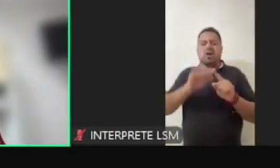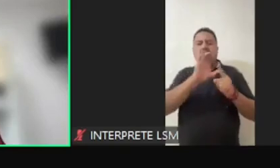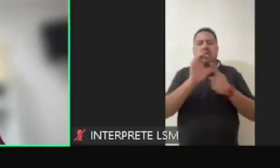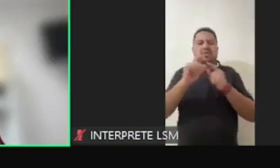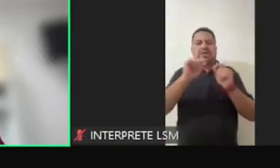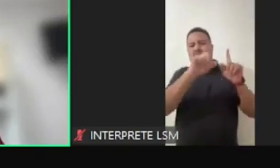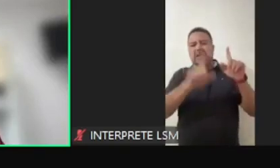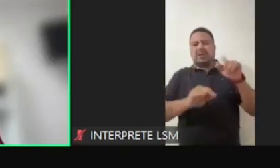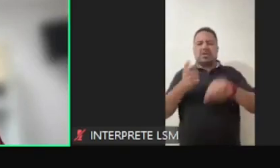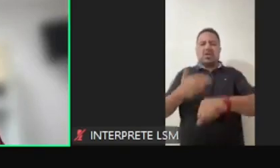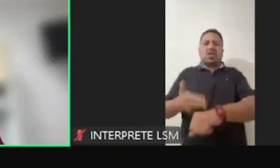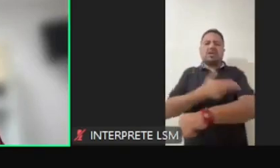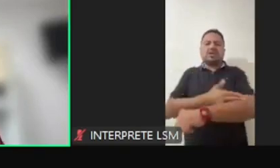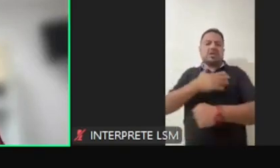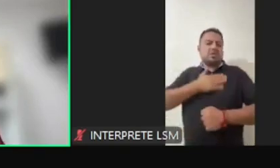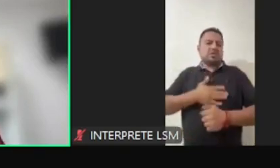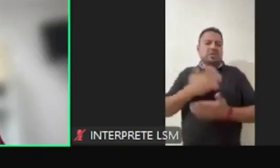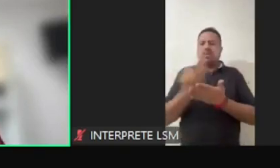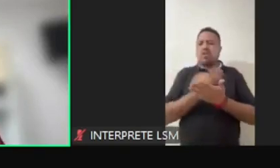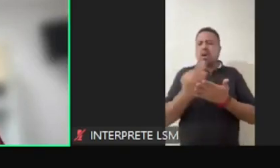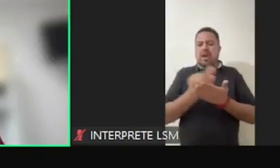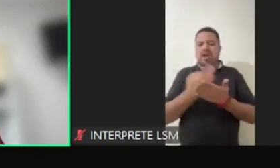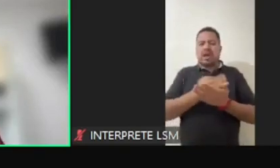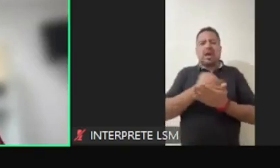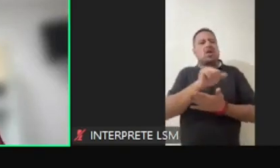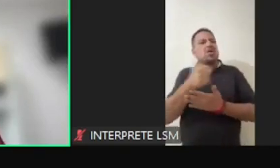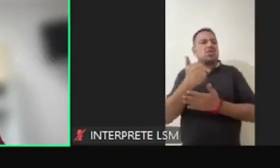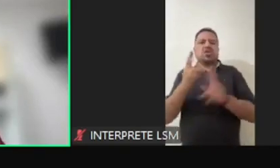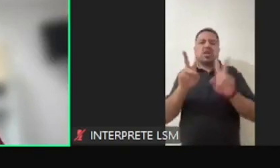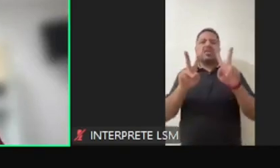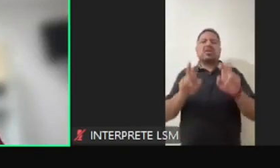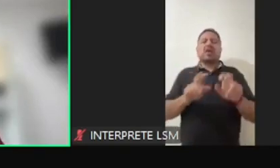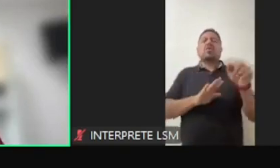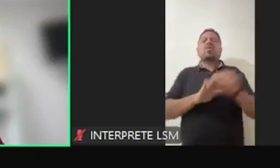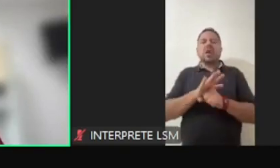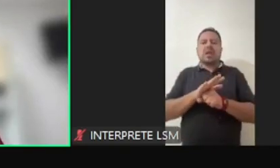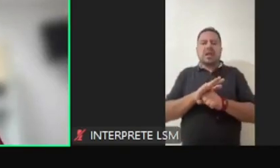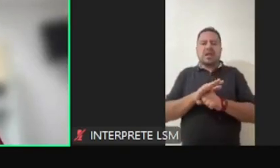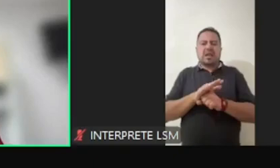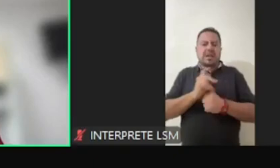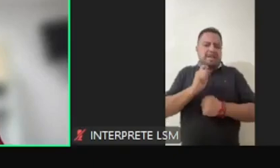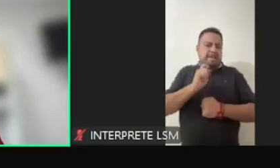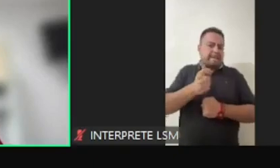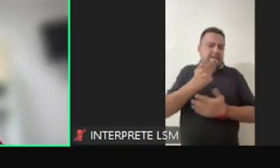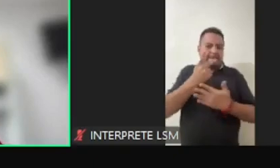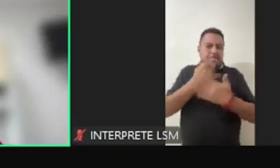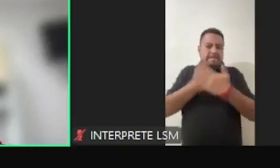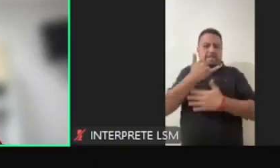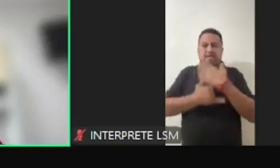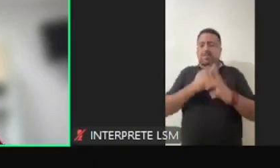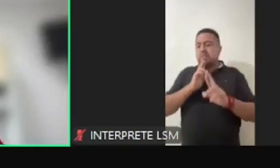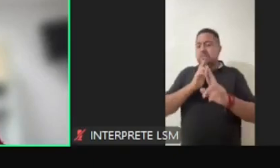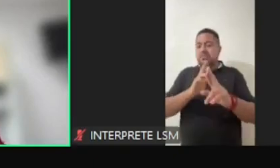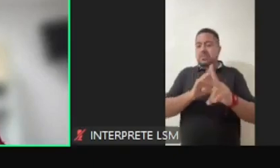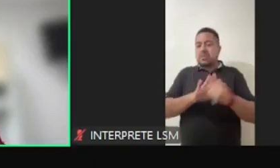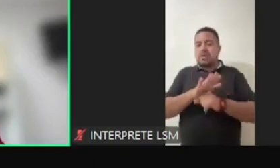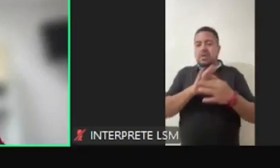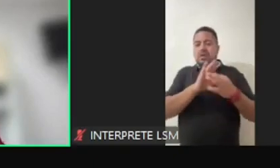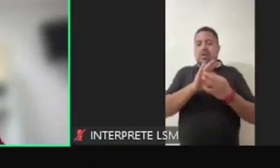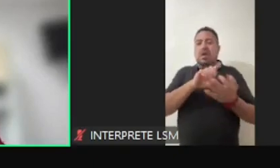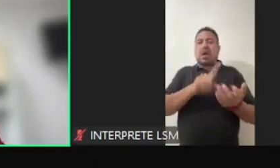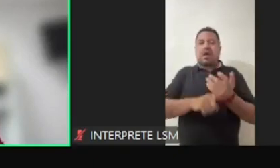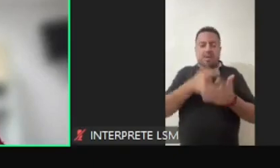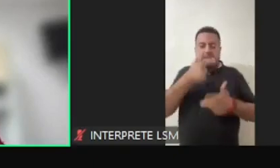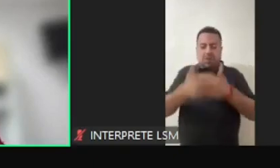Nacional de honestidad y Justicia de morena el siguiente asunto es un se trata del proyecto de resolución relacionado con el